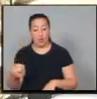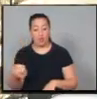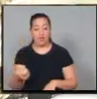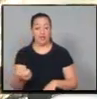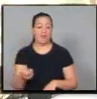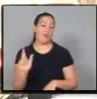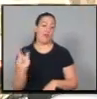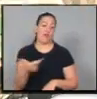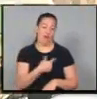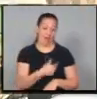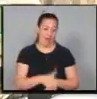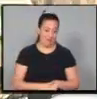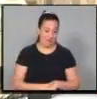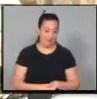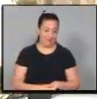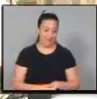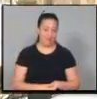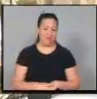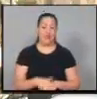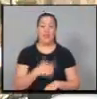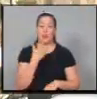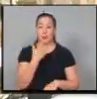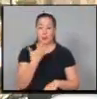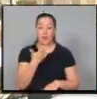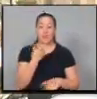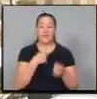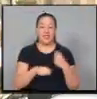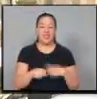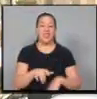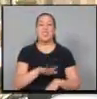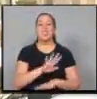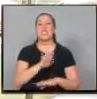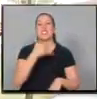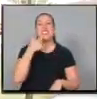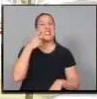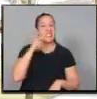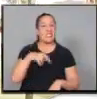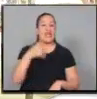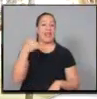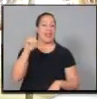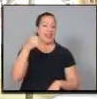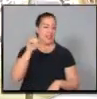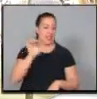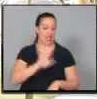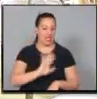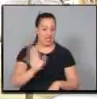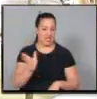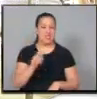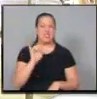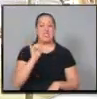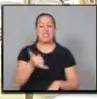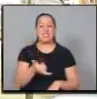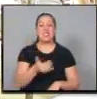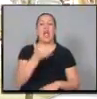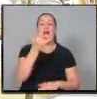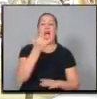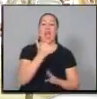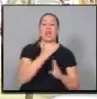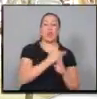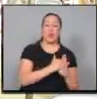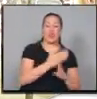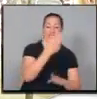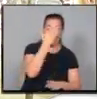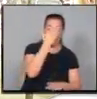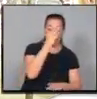irrisorio. Decir que se pueda vender sin ningún tipo de carga ni de tasa. Lo que sí hacían eran descuentos entre el 15 y el